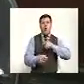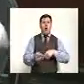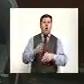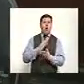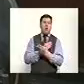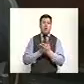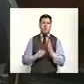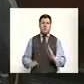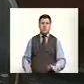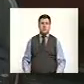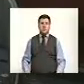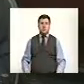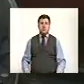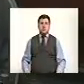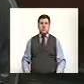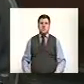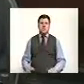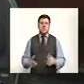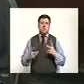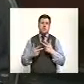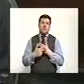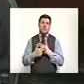una aberración.